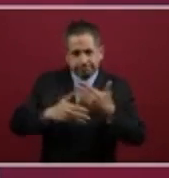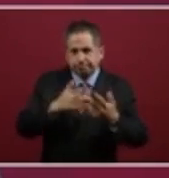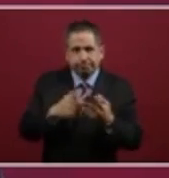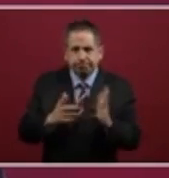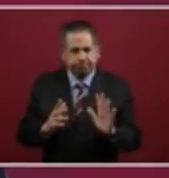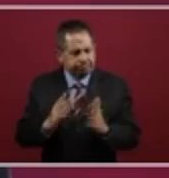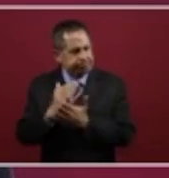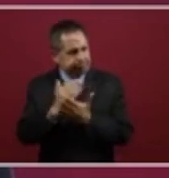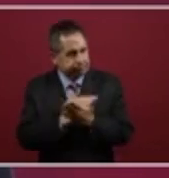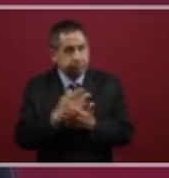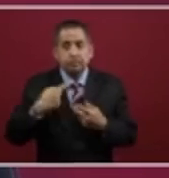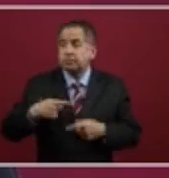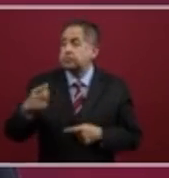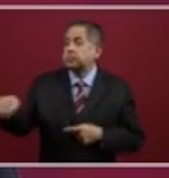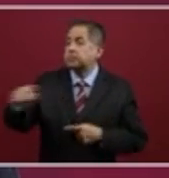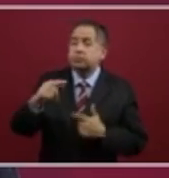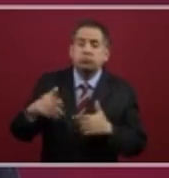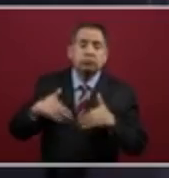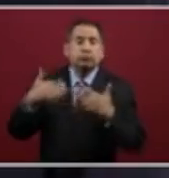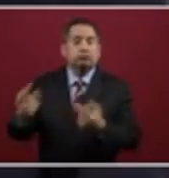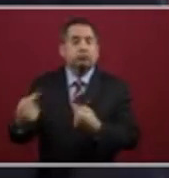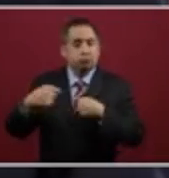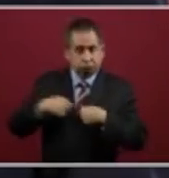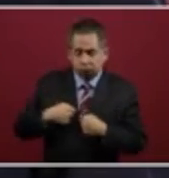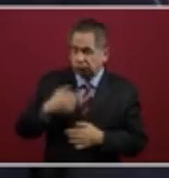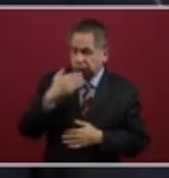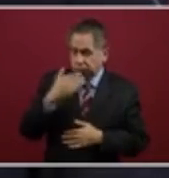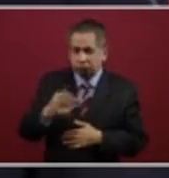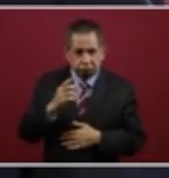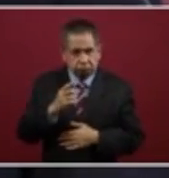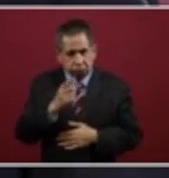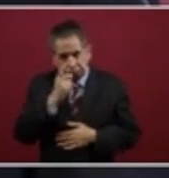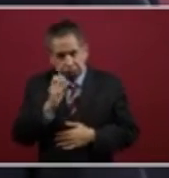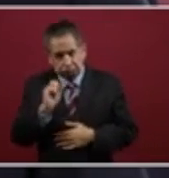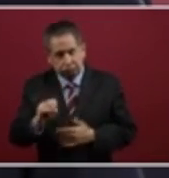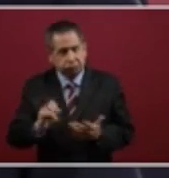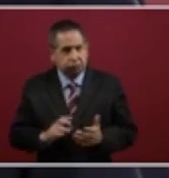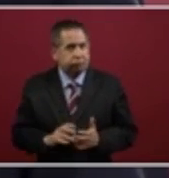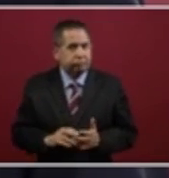nos está confiando y dice,